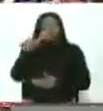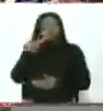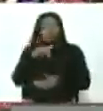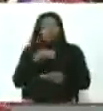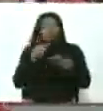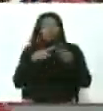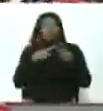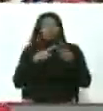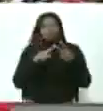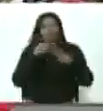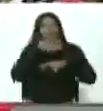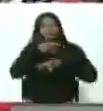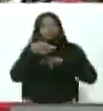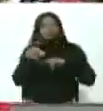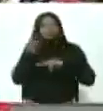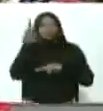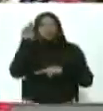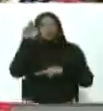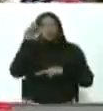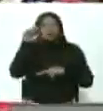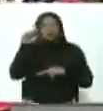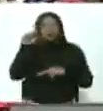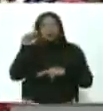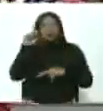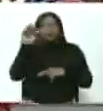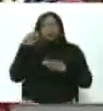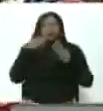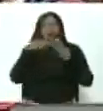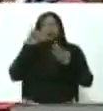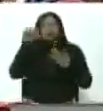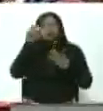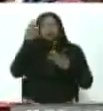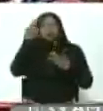En el municipio Urbaneja, Jorge Zambrano.